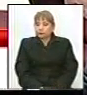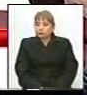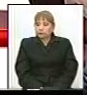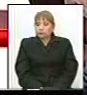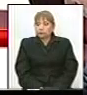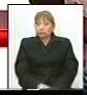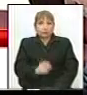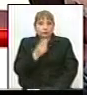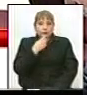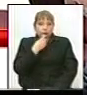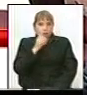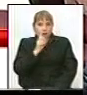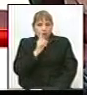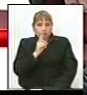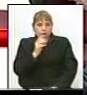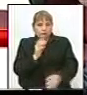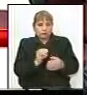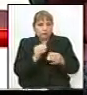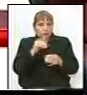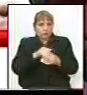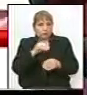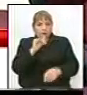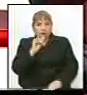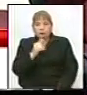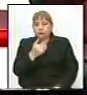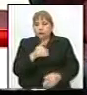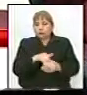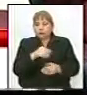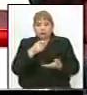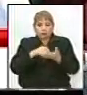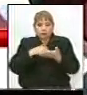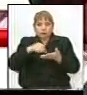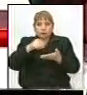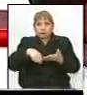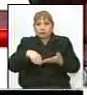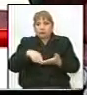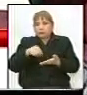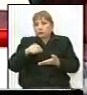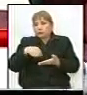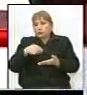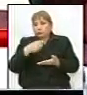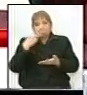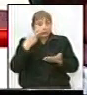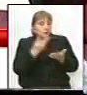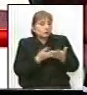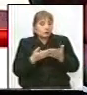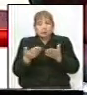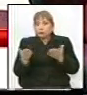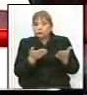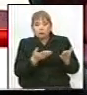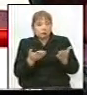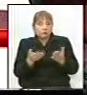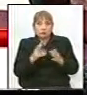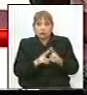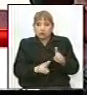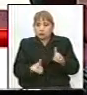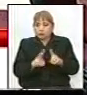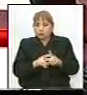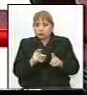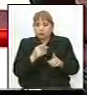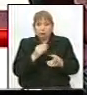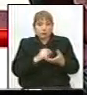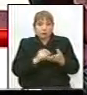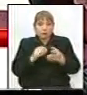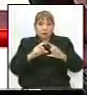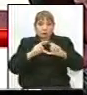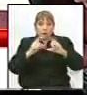No es competencia efectivamente del Jurado Nacional de Elecciones verificar firmas y determinar la validez de una inscripción que se hace